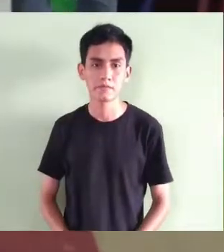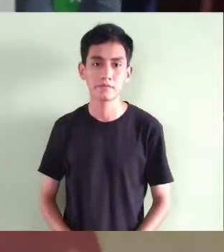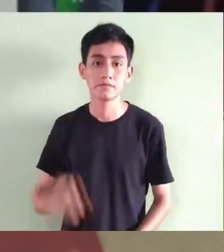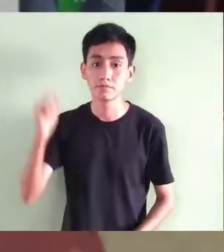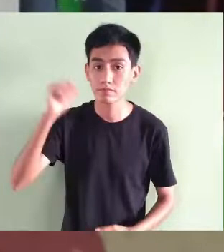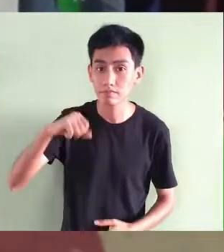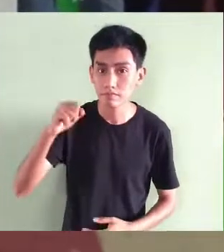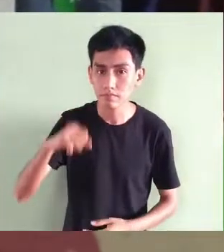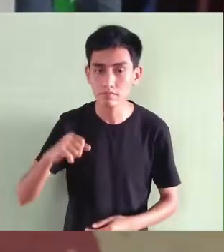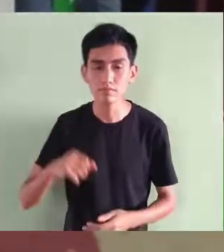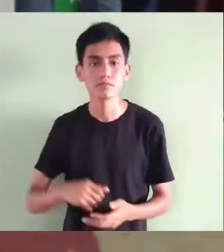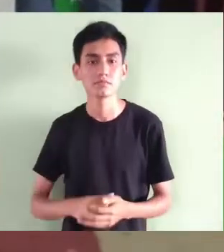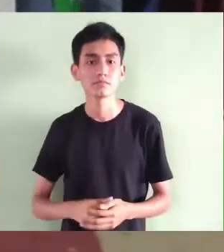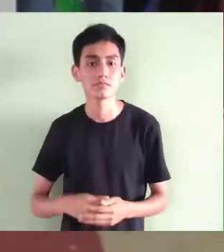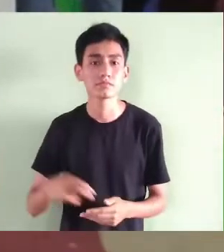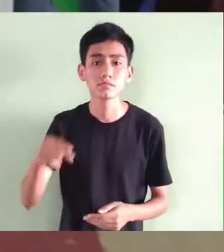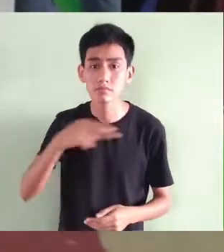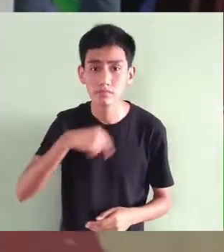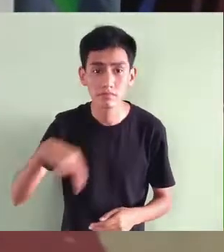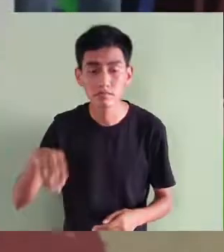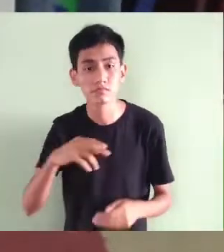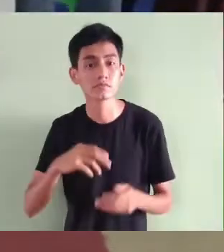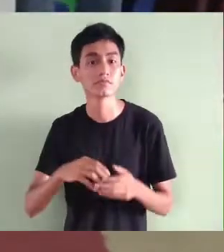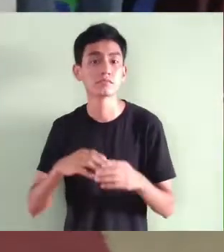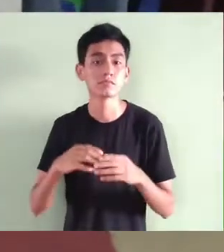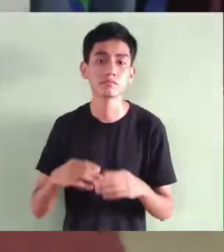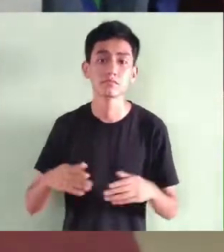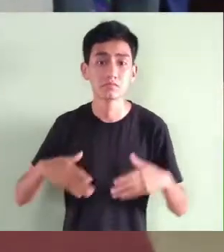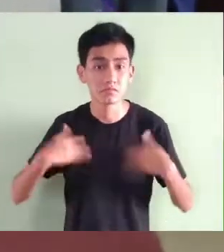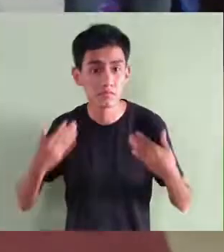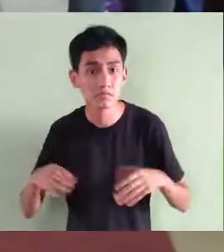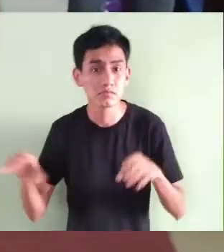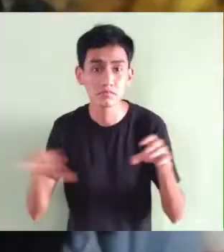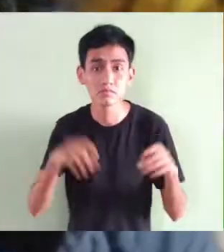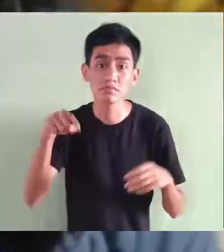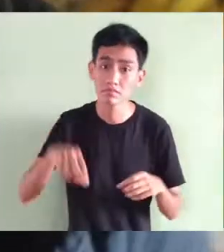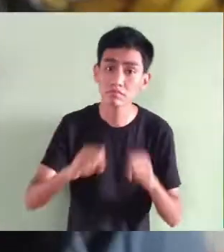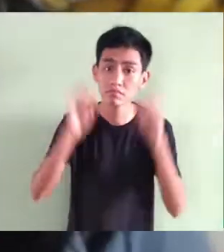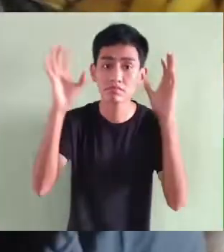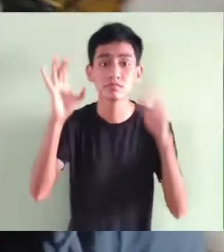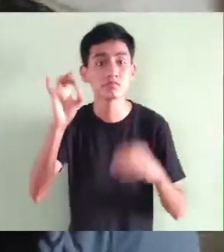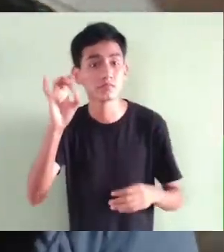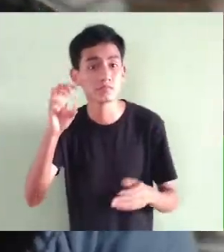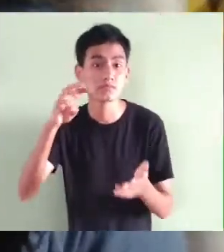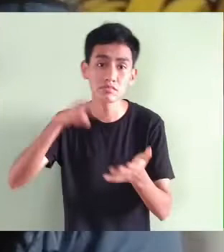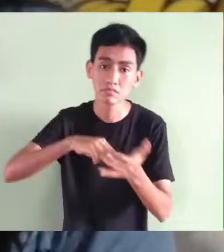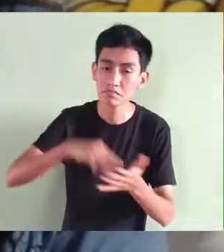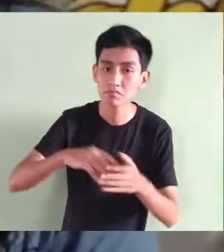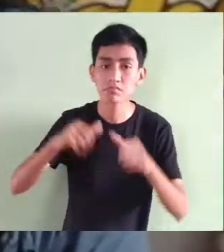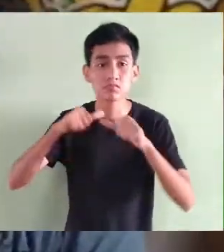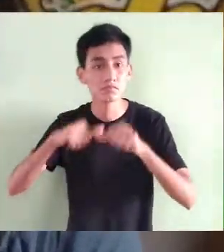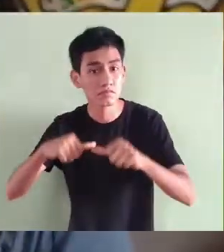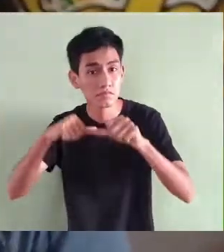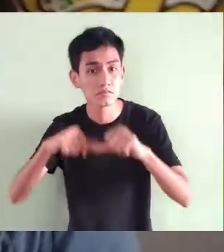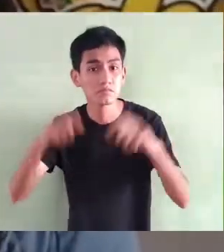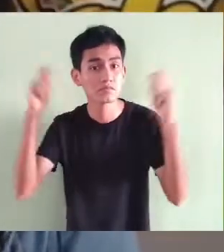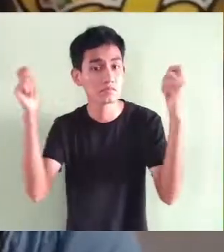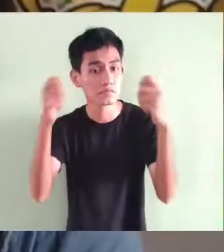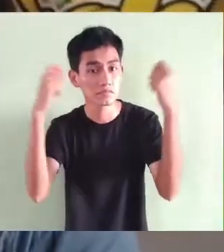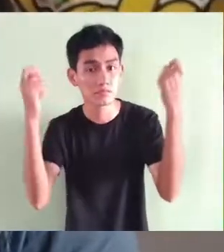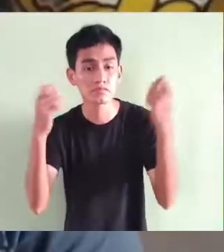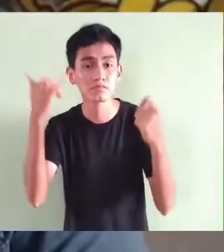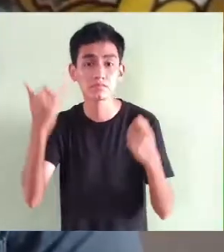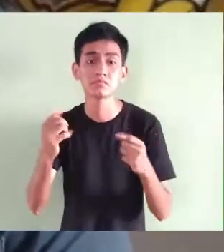realidad terminamos muy cansadas, pero orgullosa de hacer este día 8 de marzo. Seguimos celebrando y a la vez condecorando